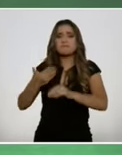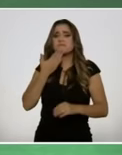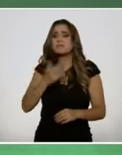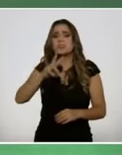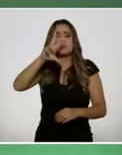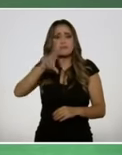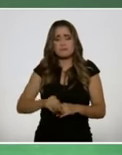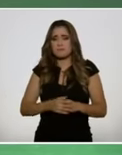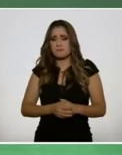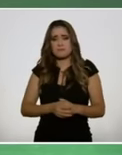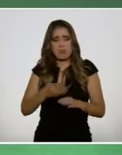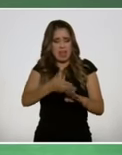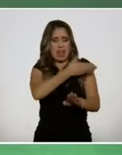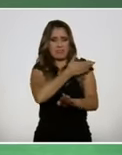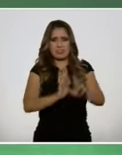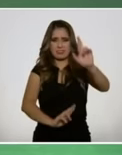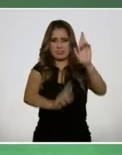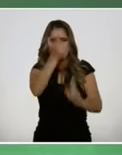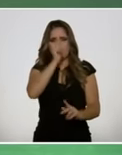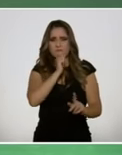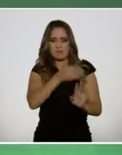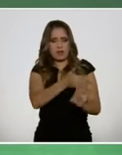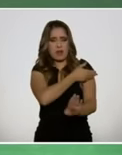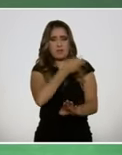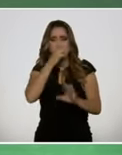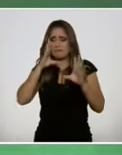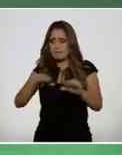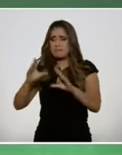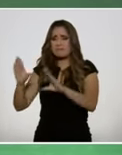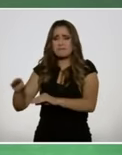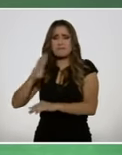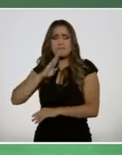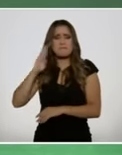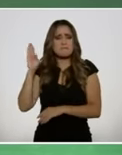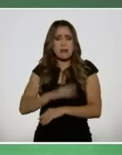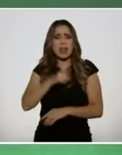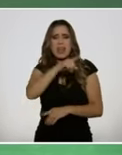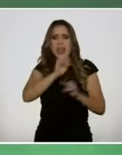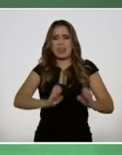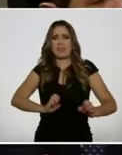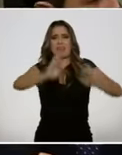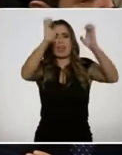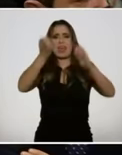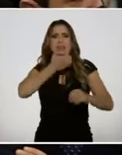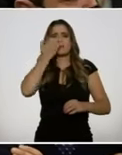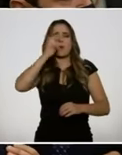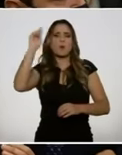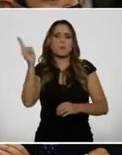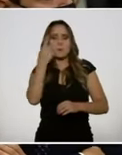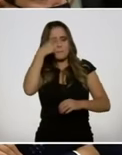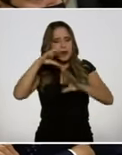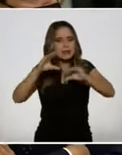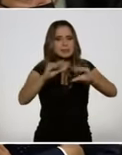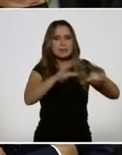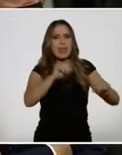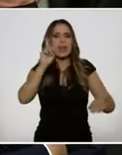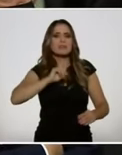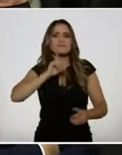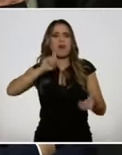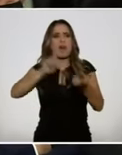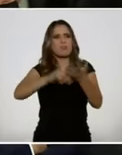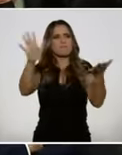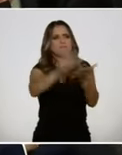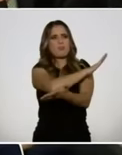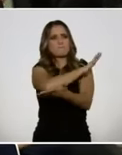después de la Revolución Mexicana. Incluso se derribó el antiguo edificio de la Escuela Normal para Mujeres, sin haber